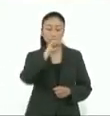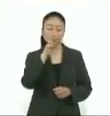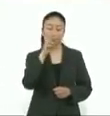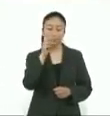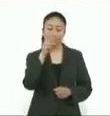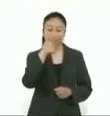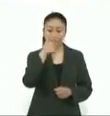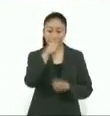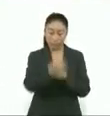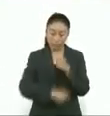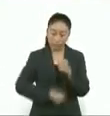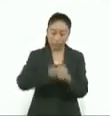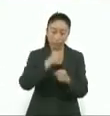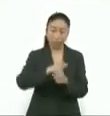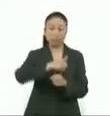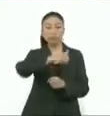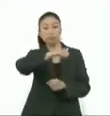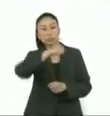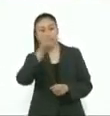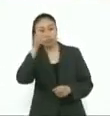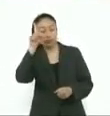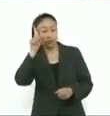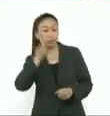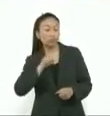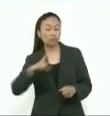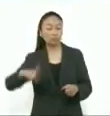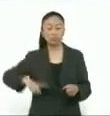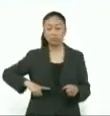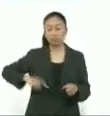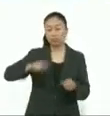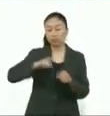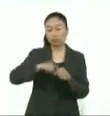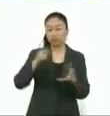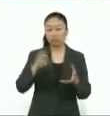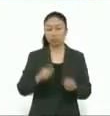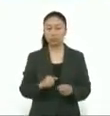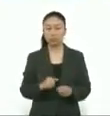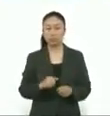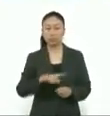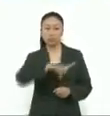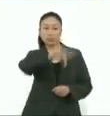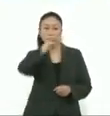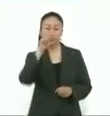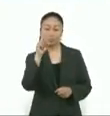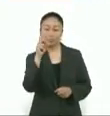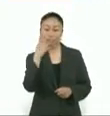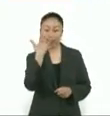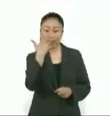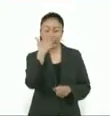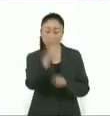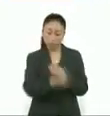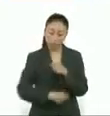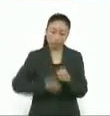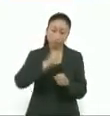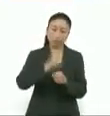años y otra mujer y pasaron 35 y